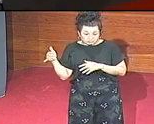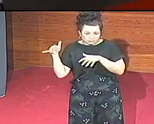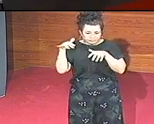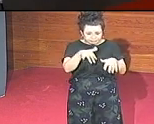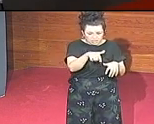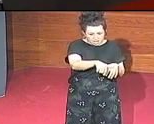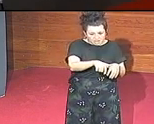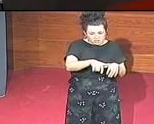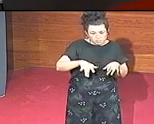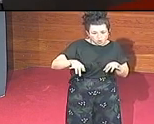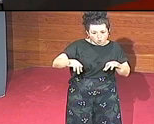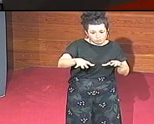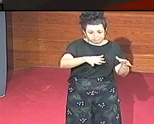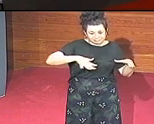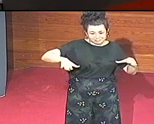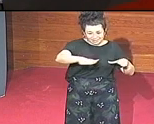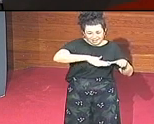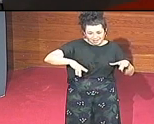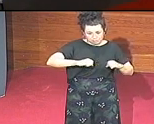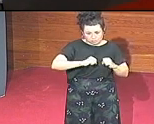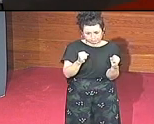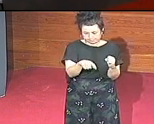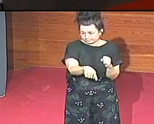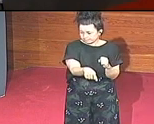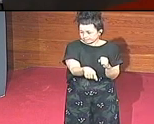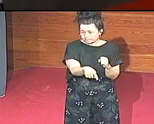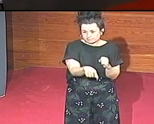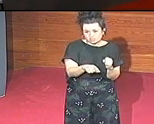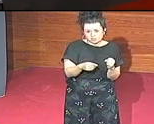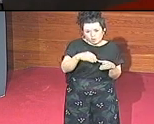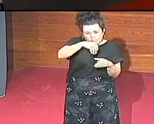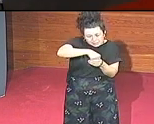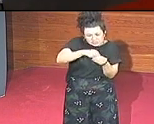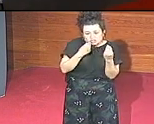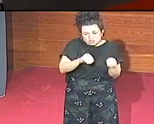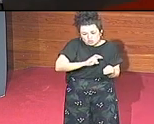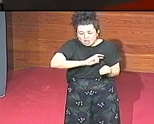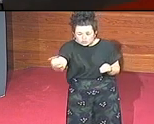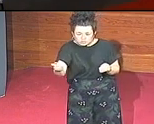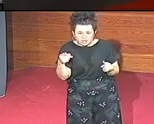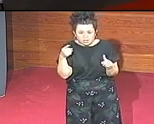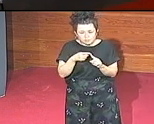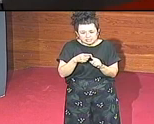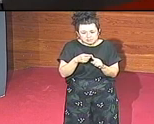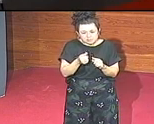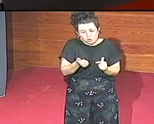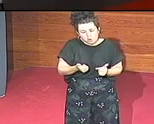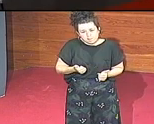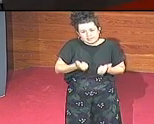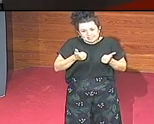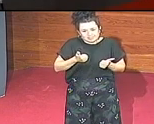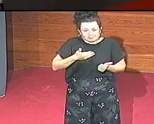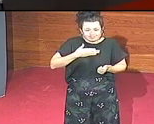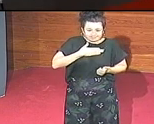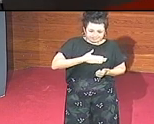pero todo eso contado dentro de donde otra de otra historia no para hacerlo un poco más amable dijéramos